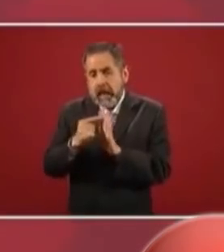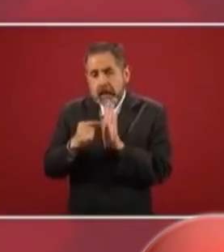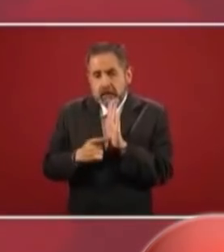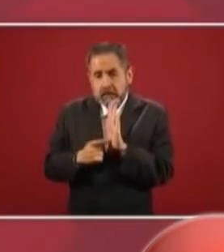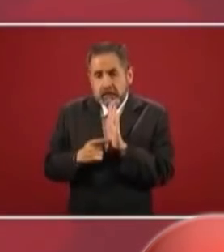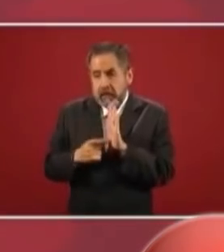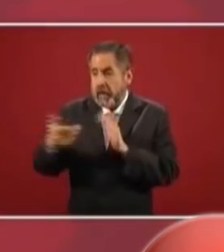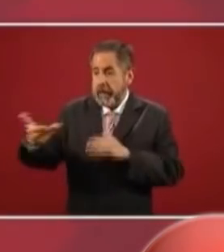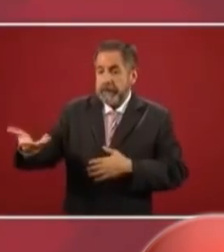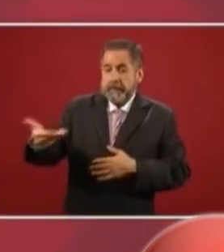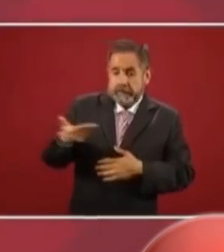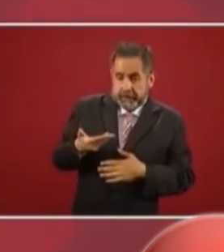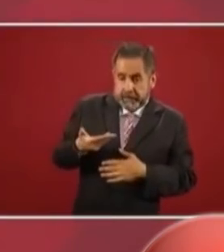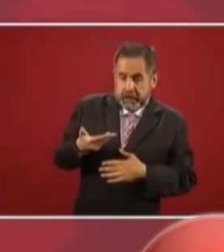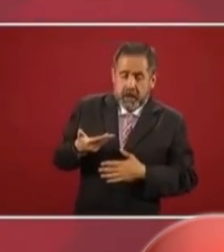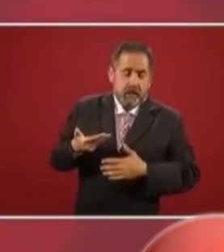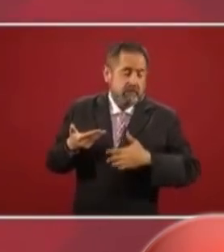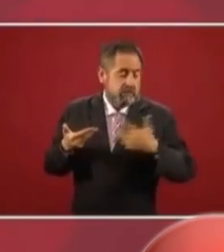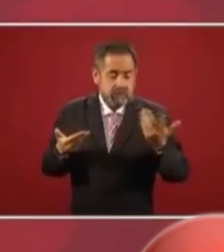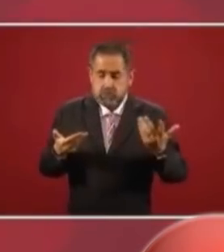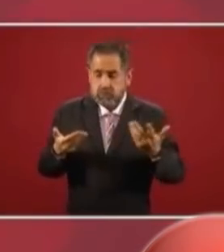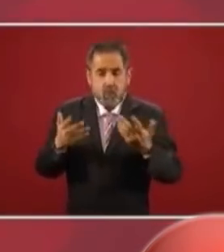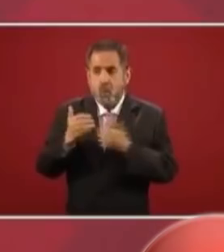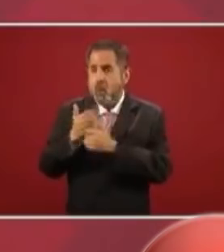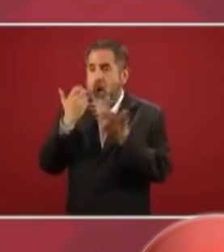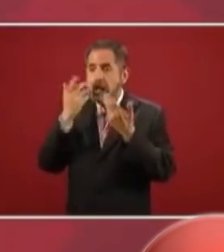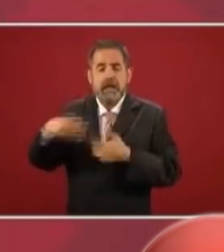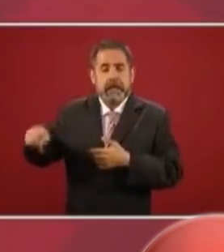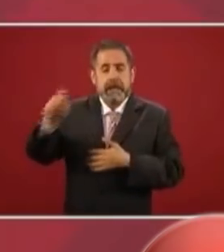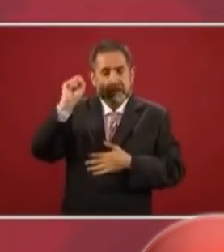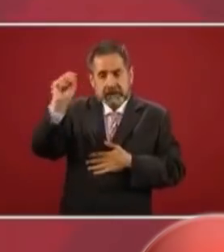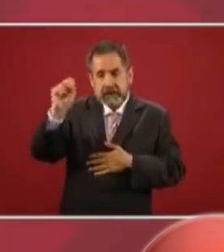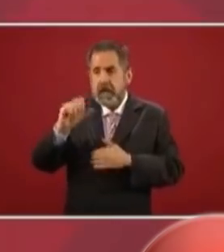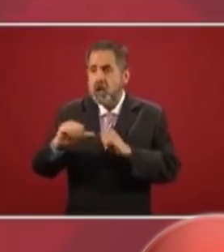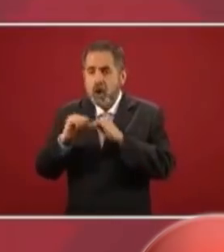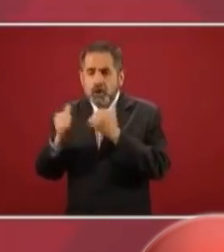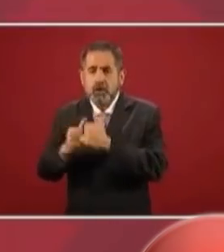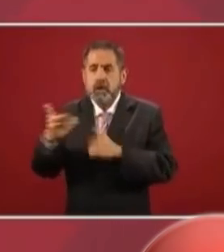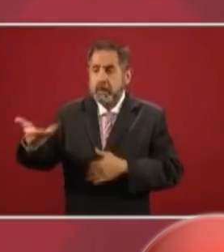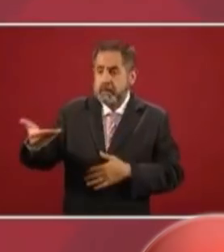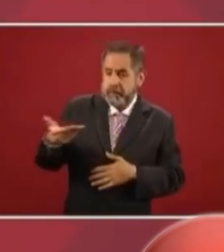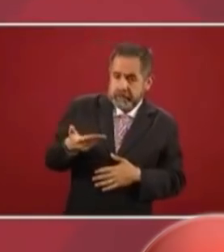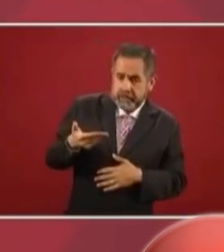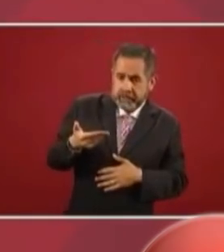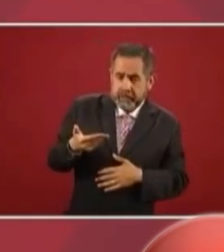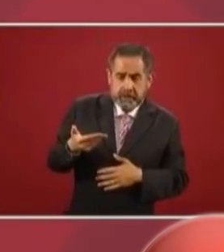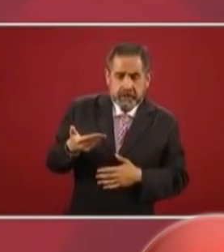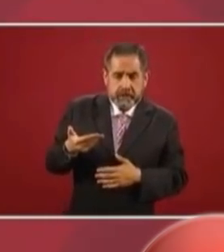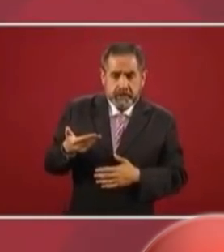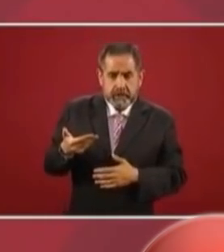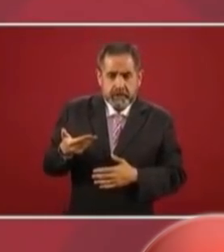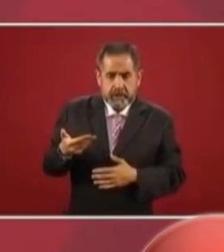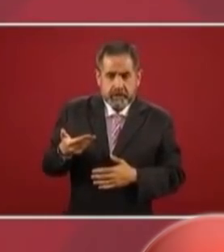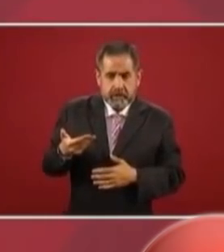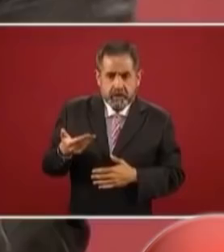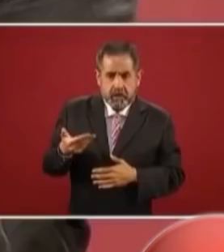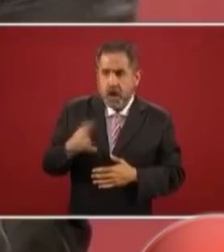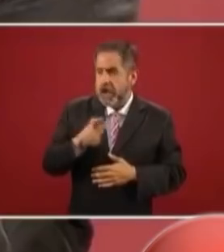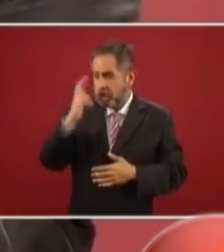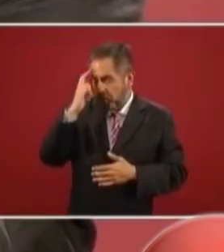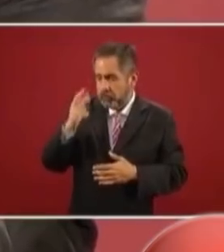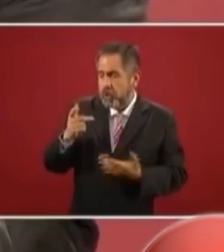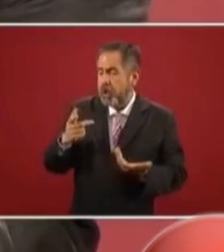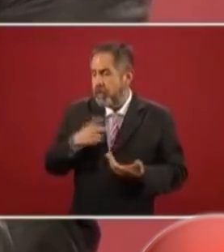que lo solicita, cualquier sindicato, cualquier asociación que solicita su